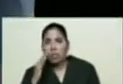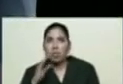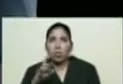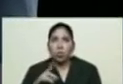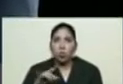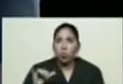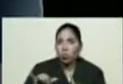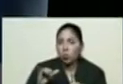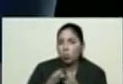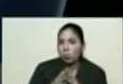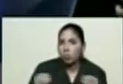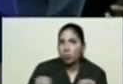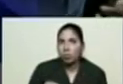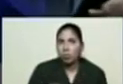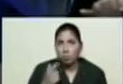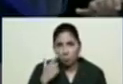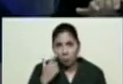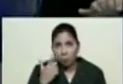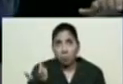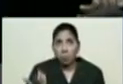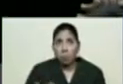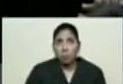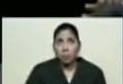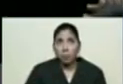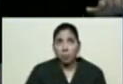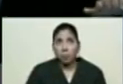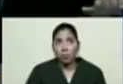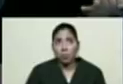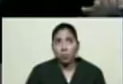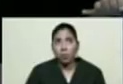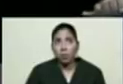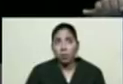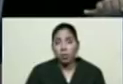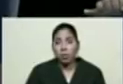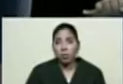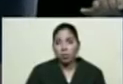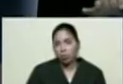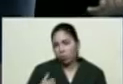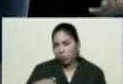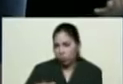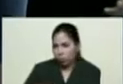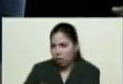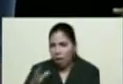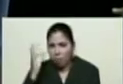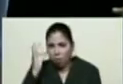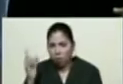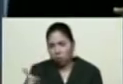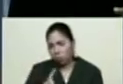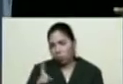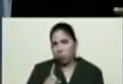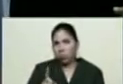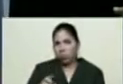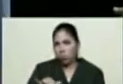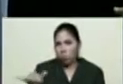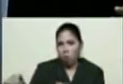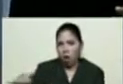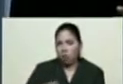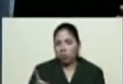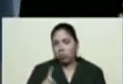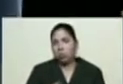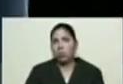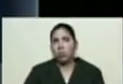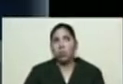votar? Bueno, yo no le voy a pedir a las mujeres que hagan eso, ¿no? Pero ahí esa persona, esa señora, innovó en ese